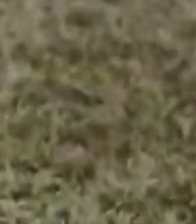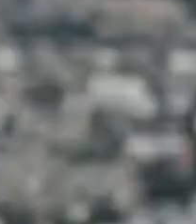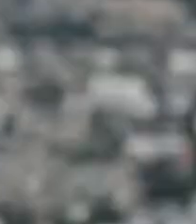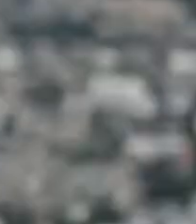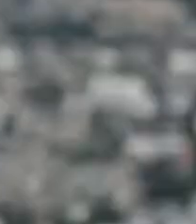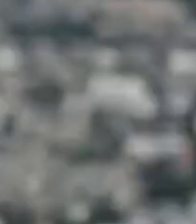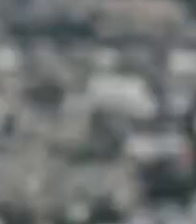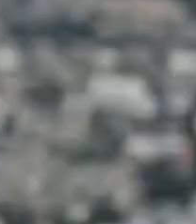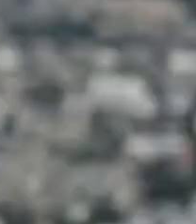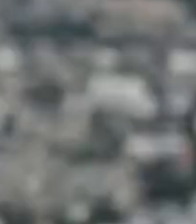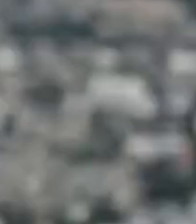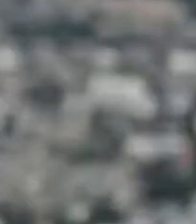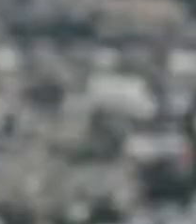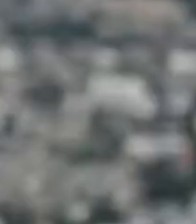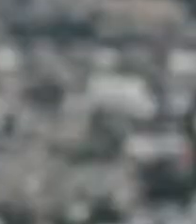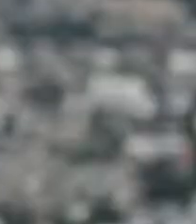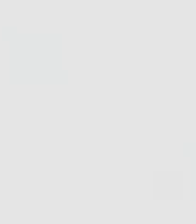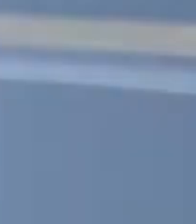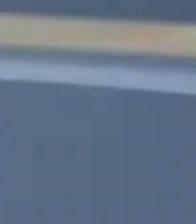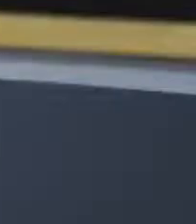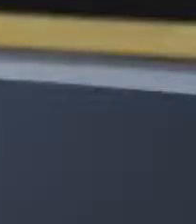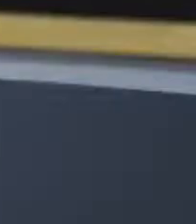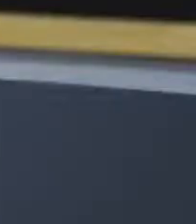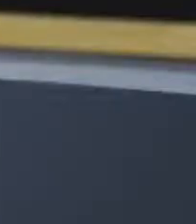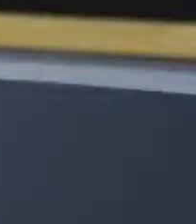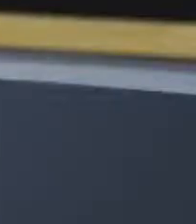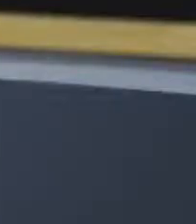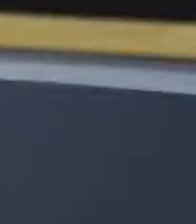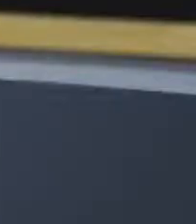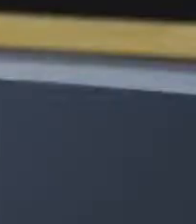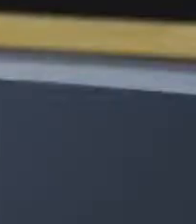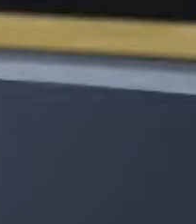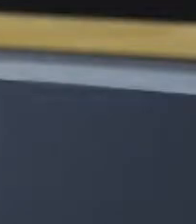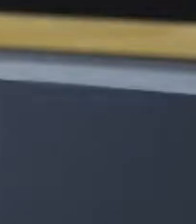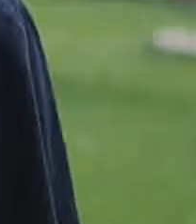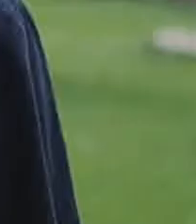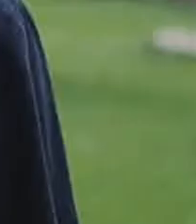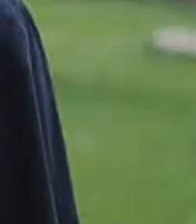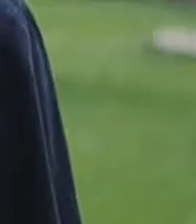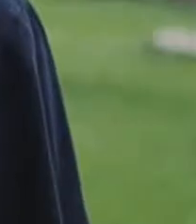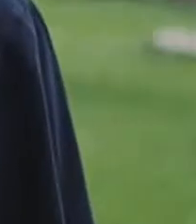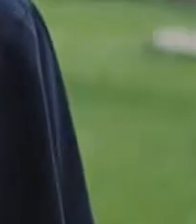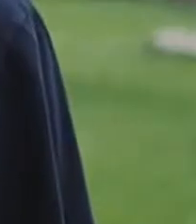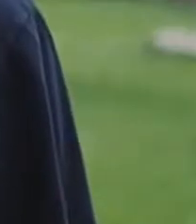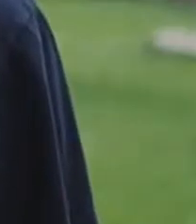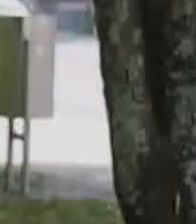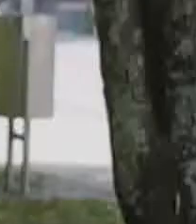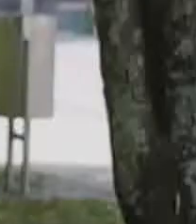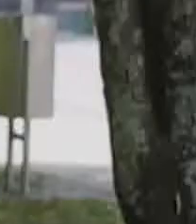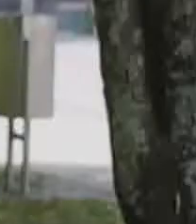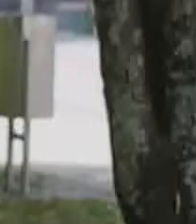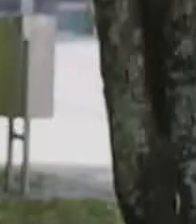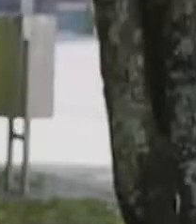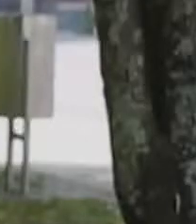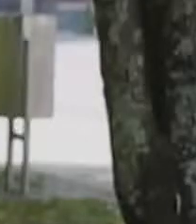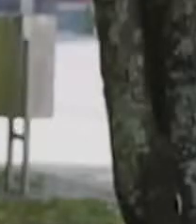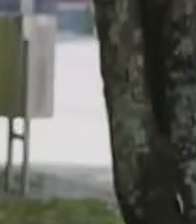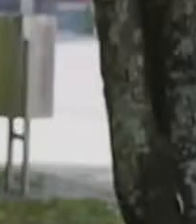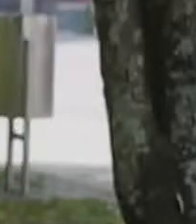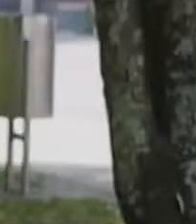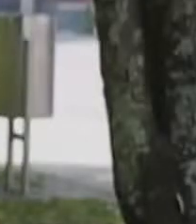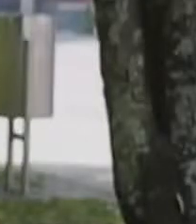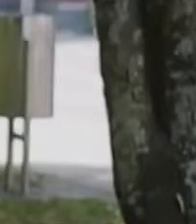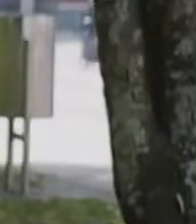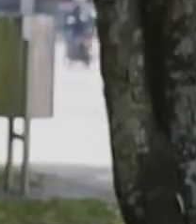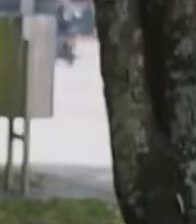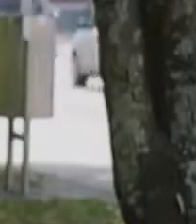semanas, impactando positivamente sus vidas. Mi vida cambió totalmente, totalmente. I feel good about myself. Cambió mi vida, y si